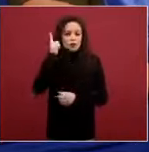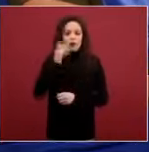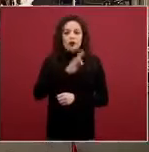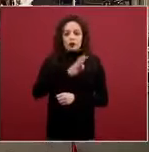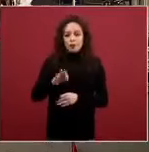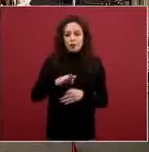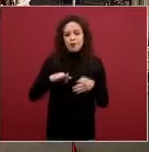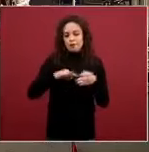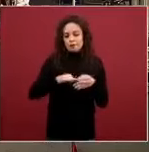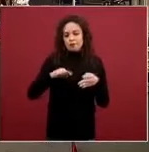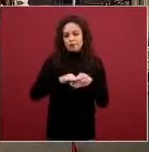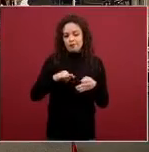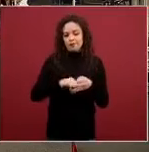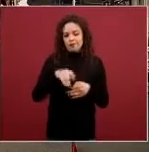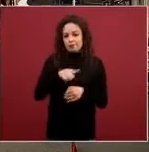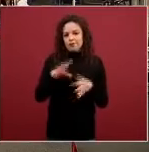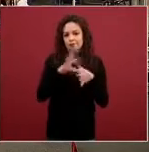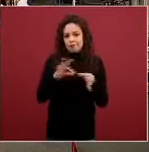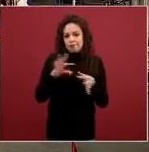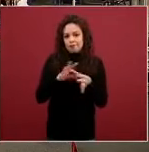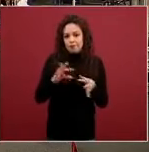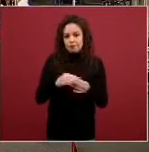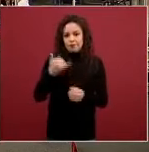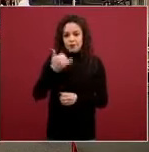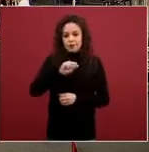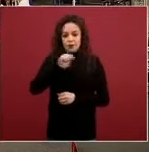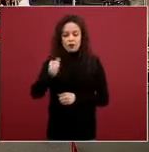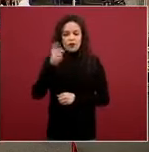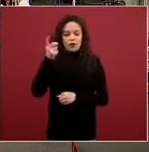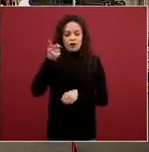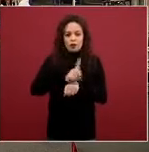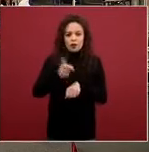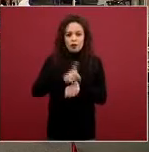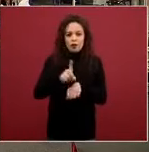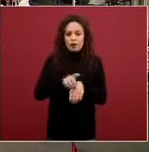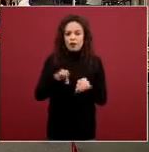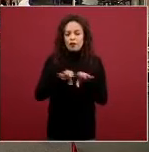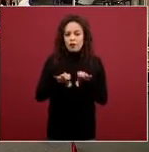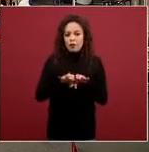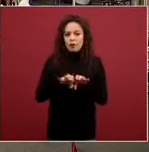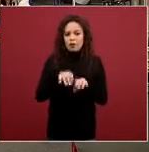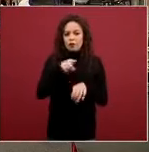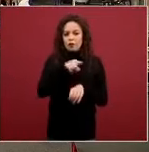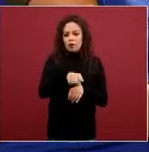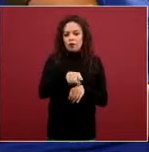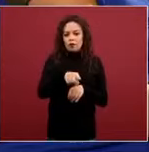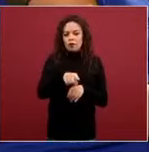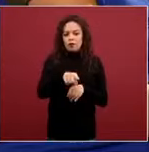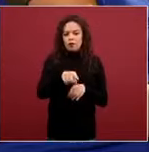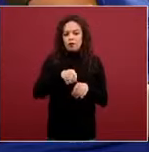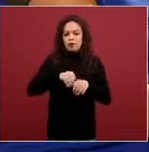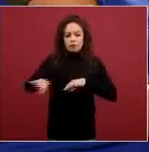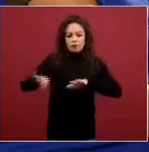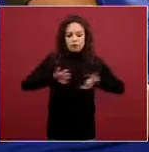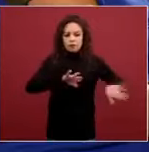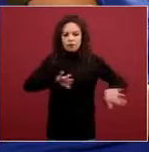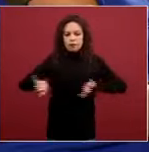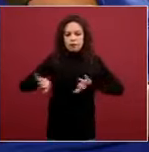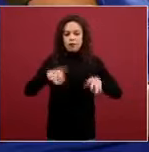Muchas gracias. Y lo otro sí diario, si pudiera ser, ¿no?, lo de los cómo se distribuyen los pacientes entre ambulatorios y hospitalizados y los